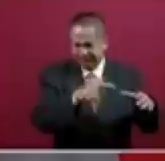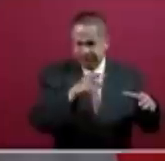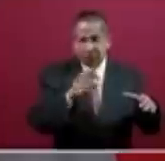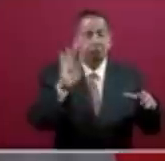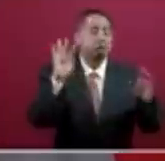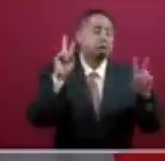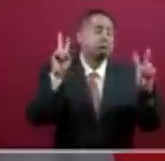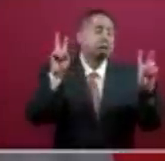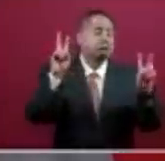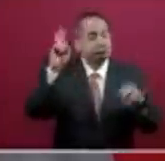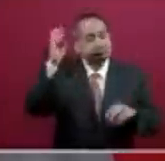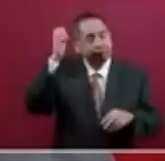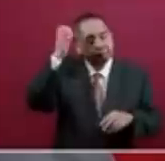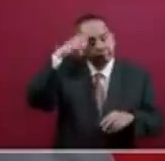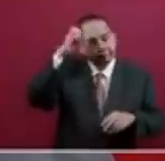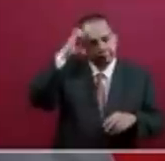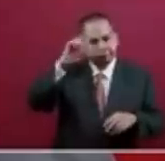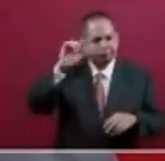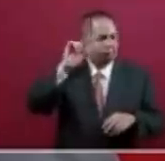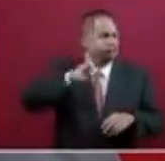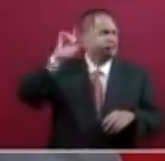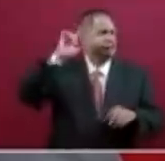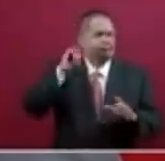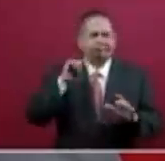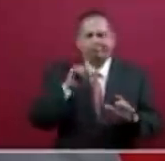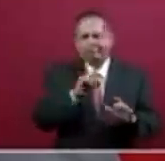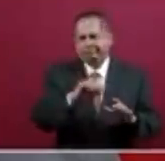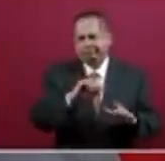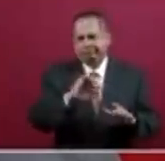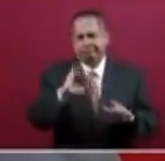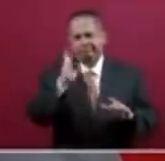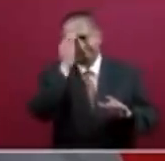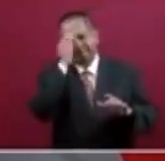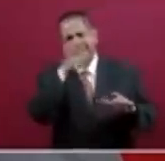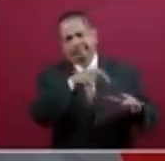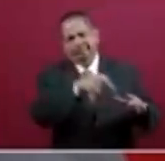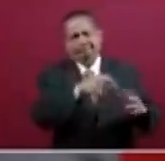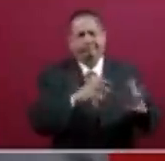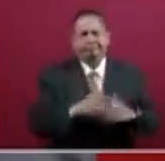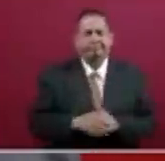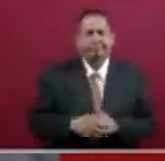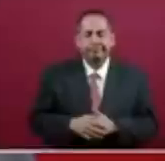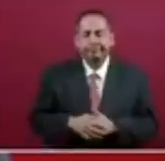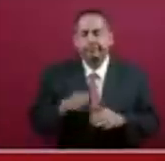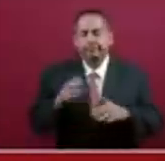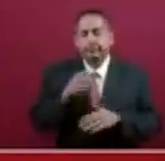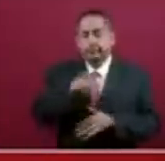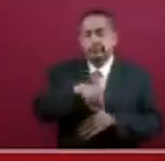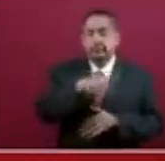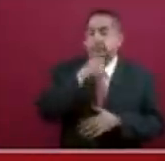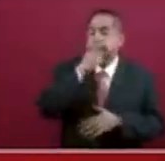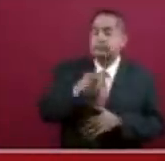expertos famosa que decía que no podían